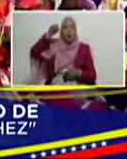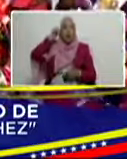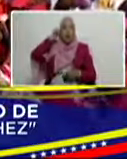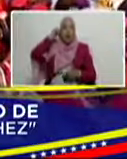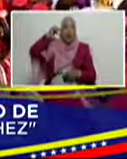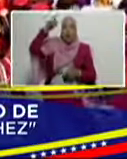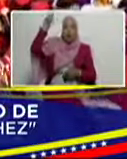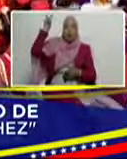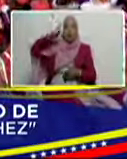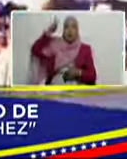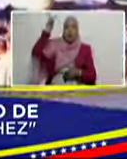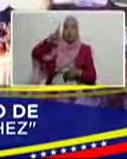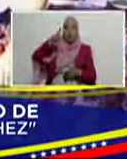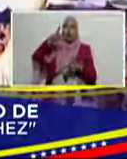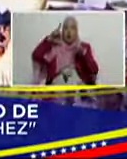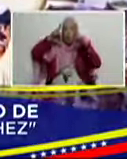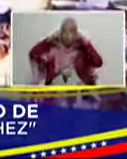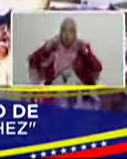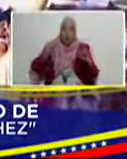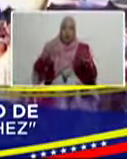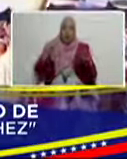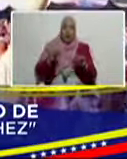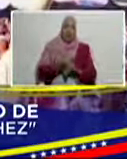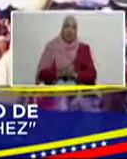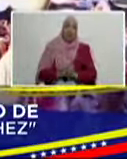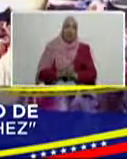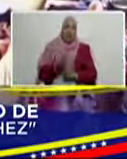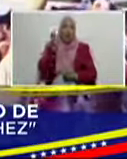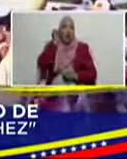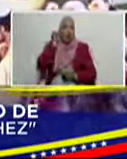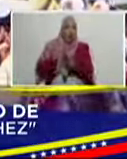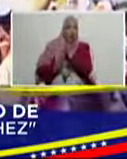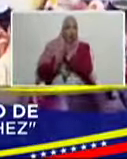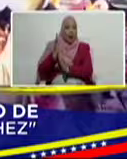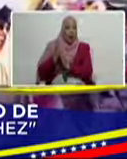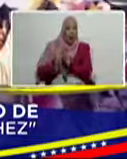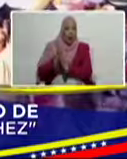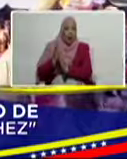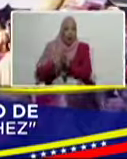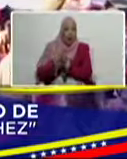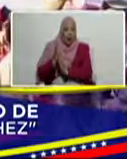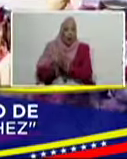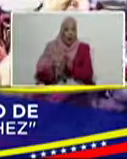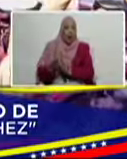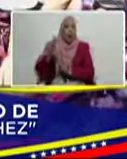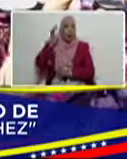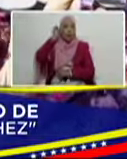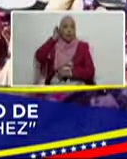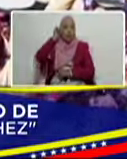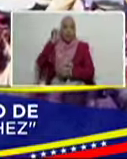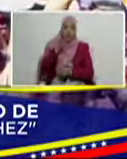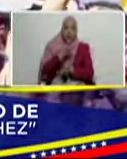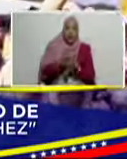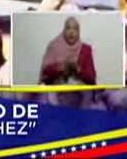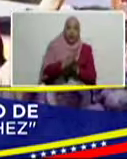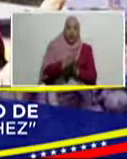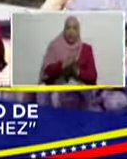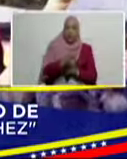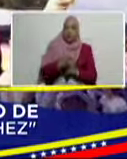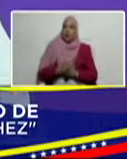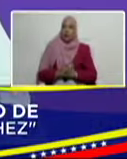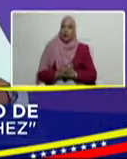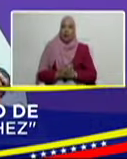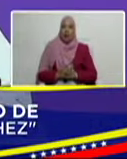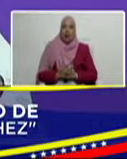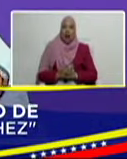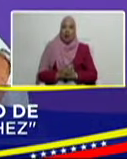profesional, a la mujer emprendedora, a la mujer de la cultura.